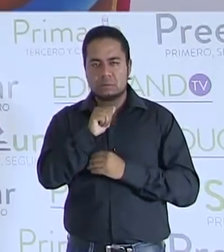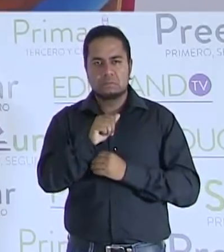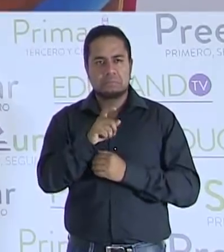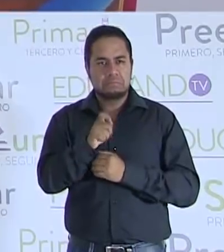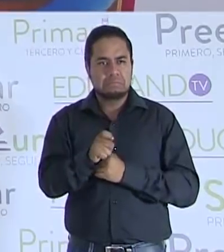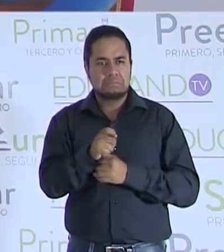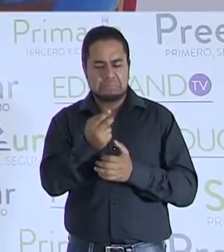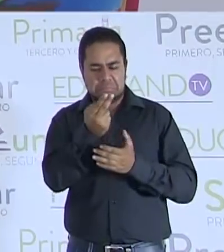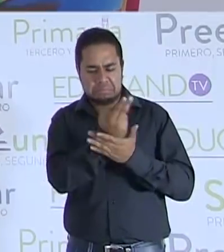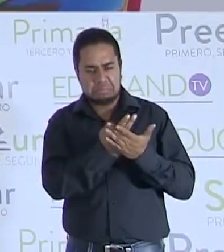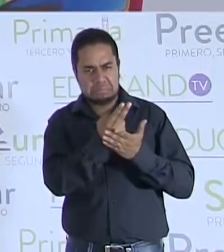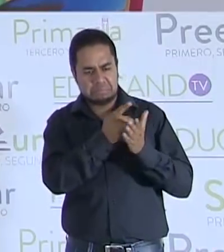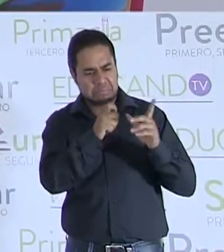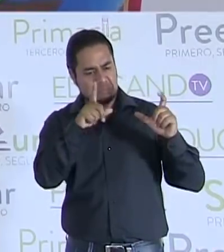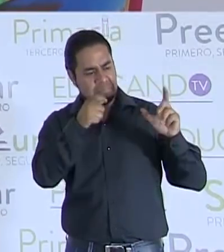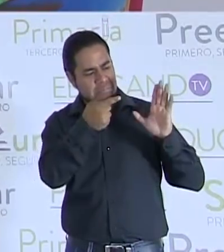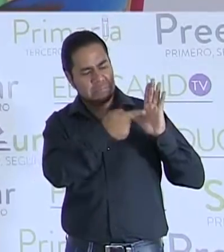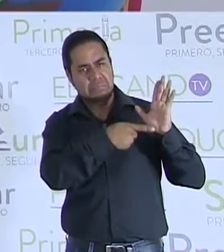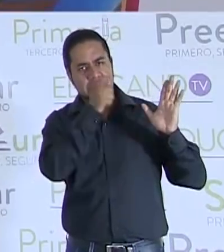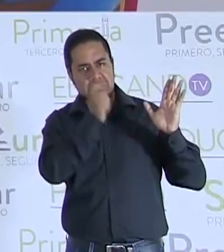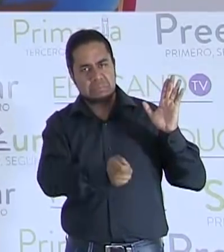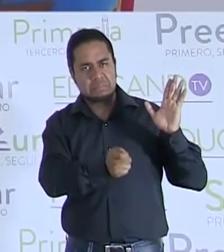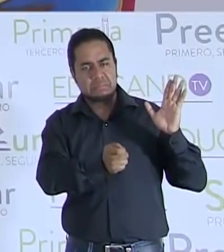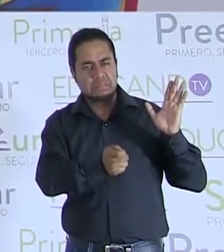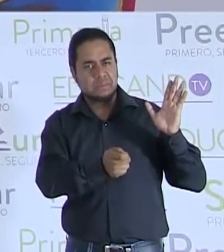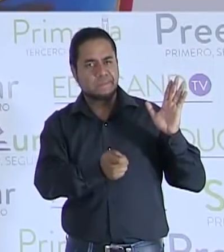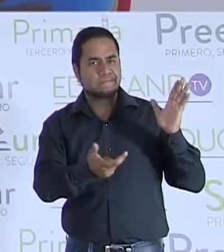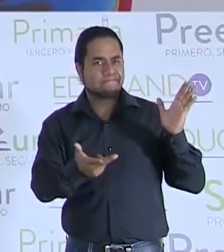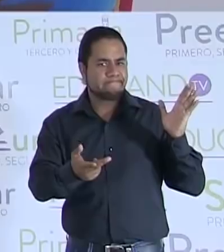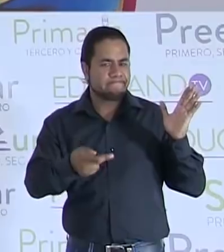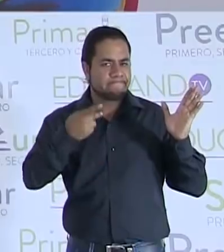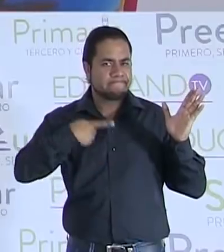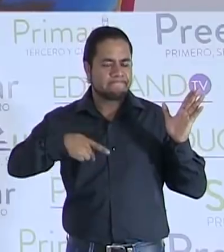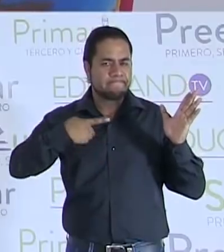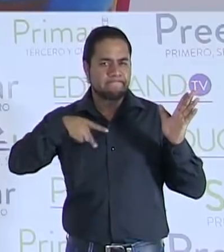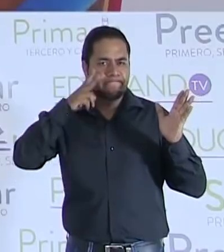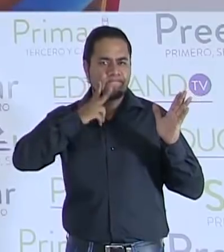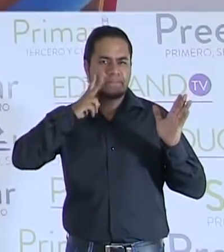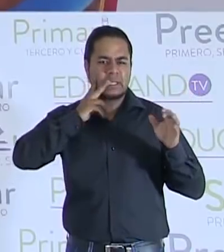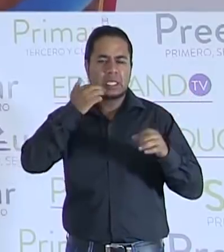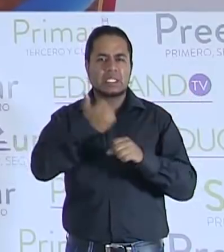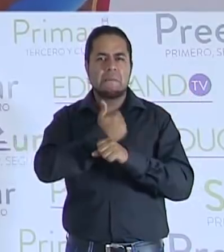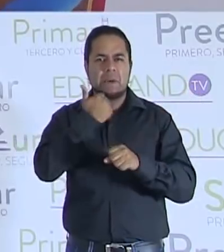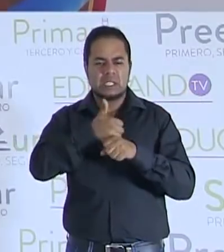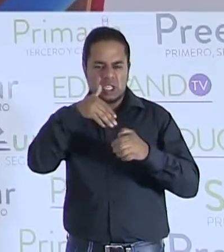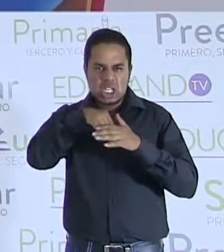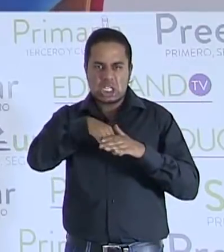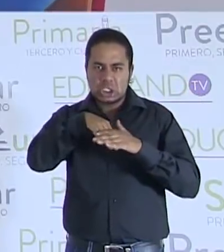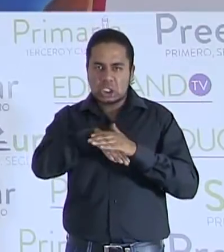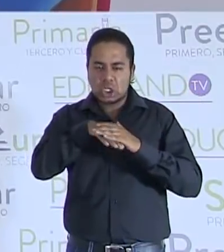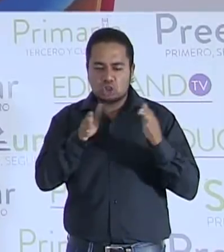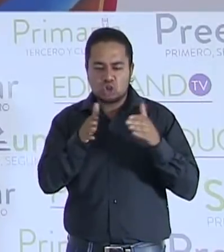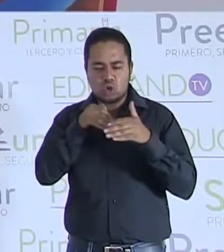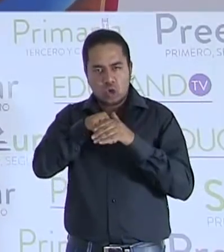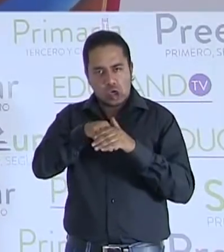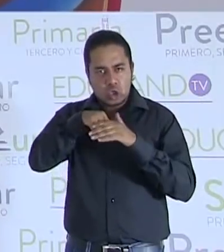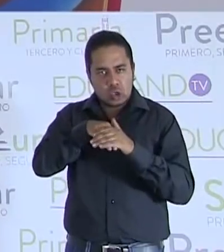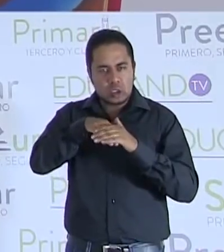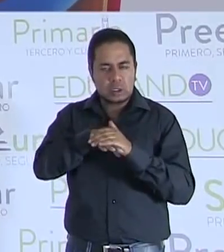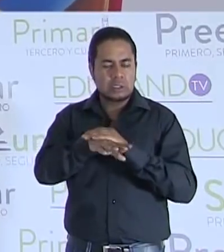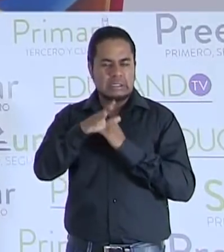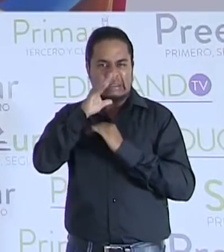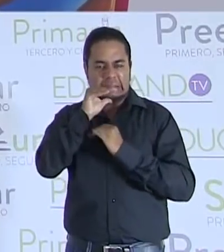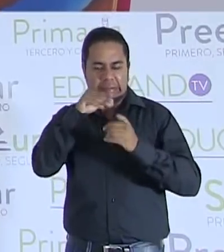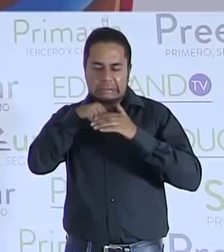La ilustración nos muestra a una persona tratando de ponerse un zapato que no le queda porque seguramente no